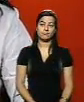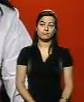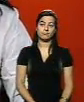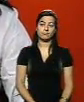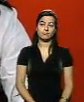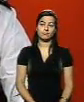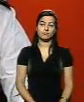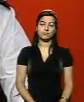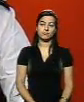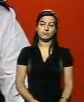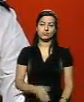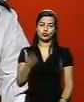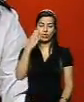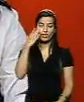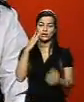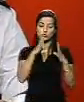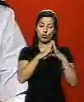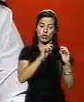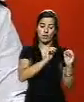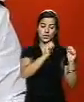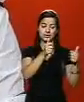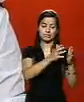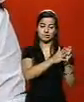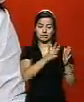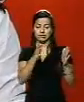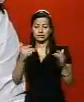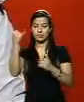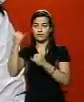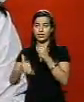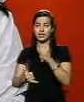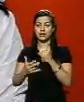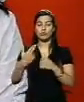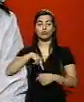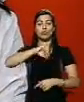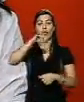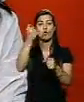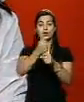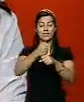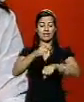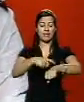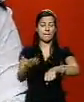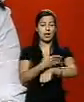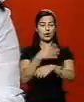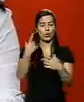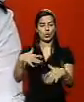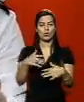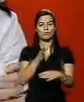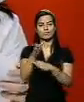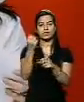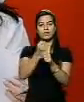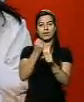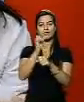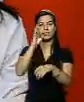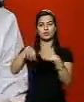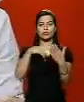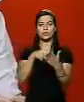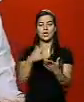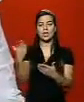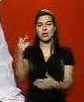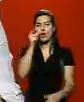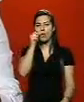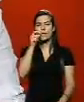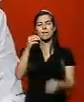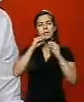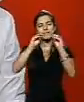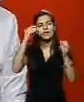Tú tienes conciencia de que todo lo que empieza termina, ¿verdad? Sí, señor. Y nosotros además tenemos una jornada ya desde tempranito en la Asamblea Nacional y no tenemos que a a los compatriotas para